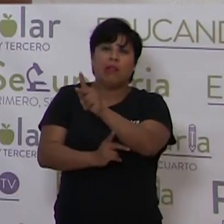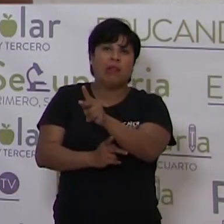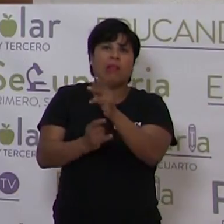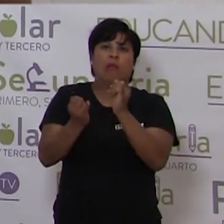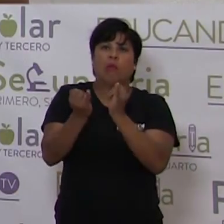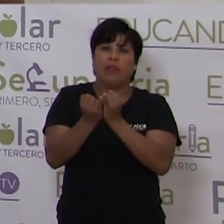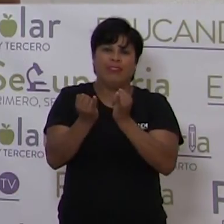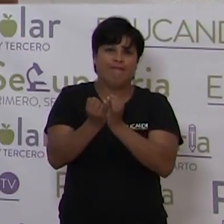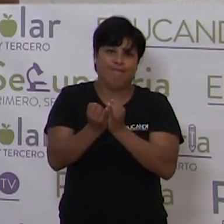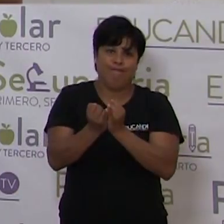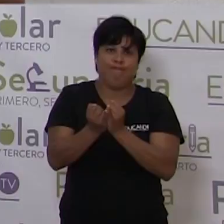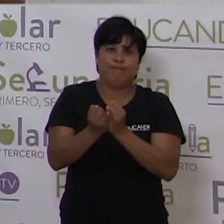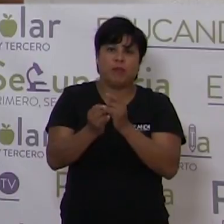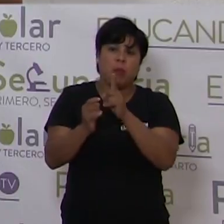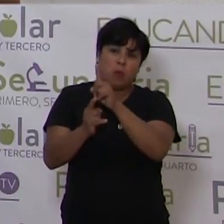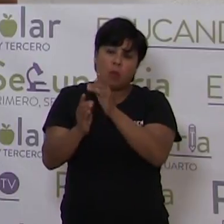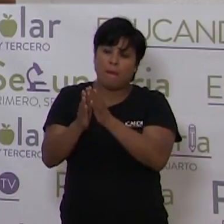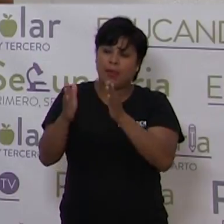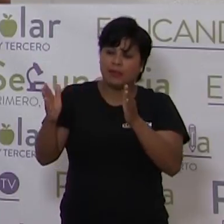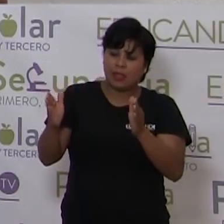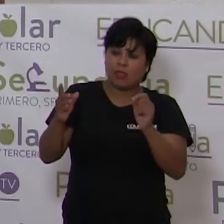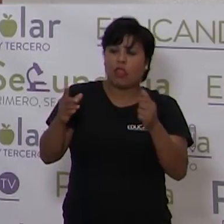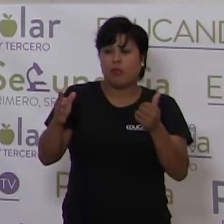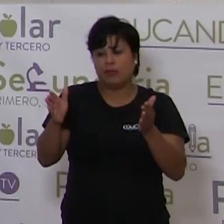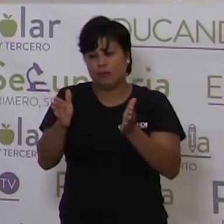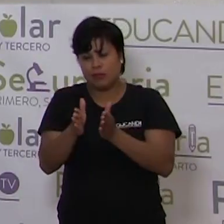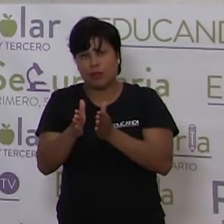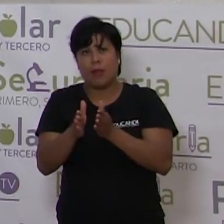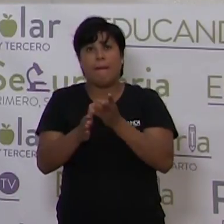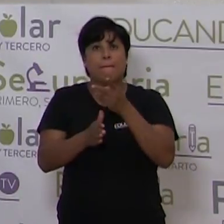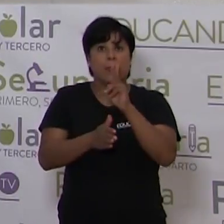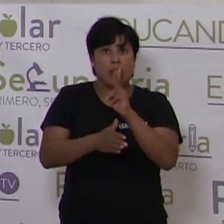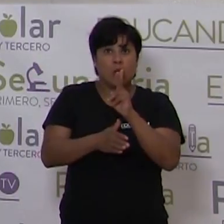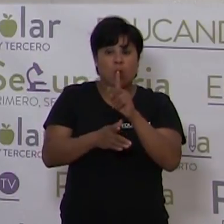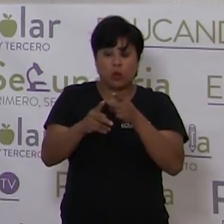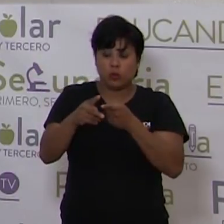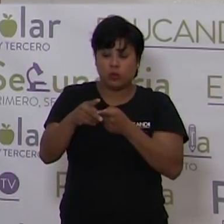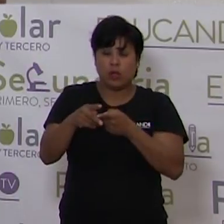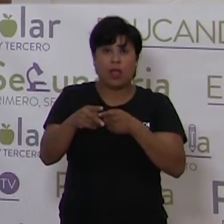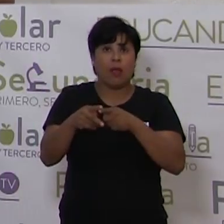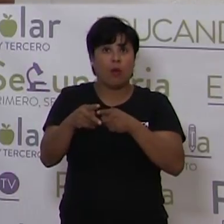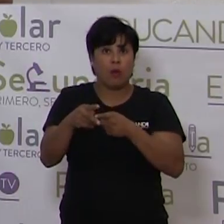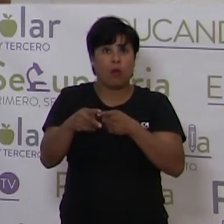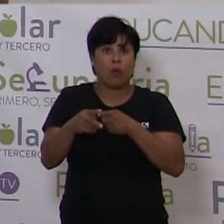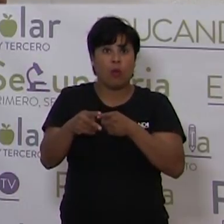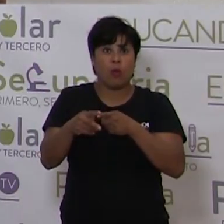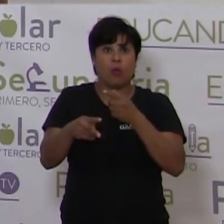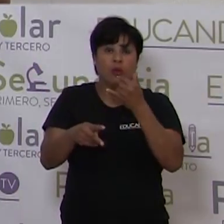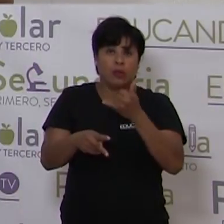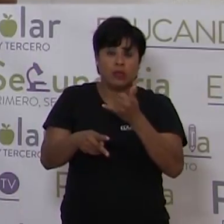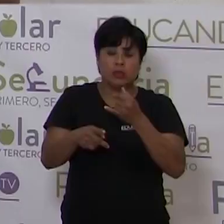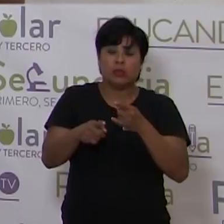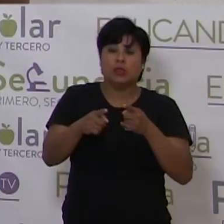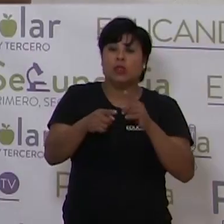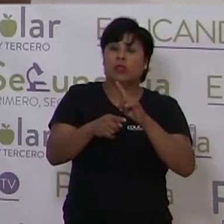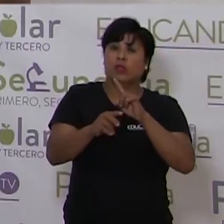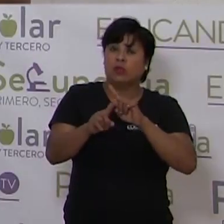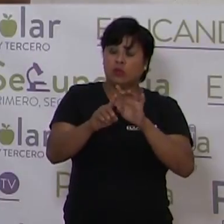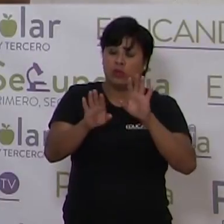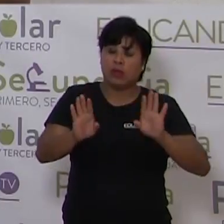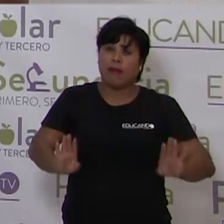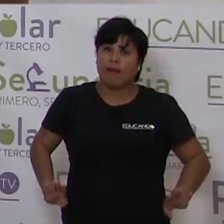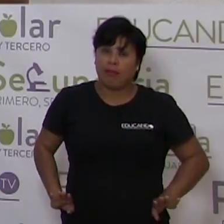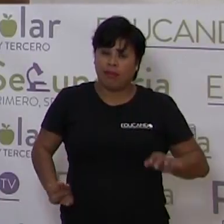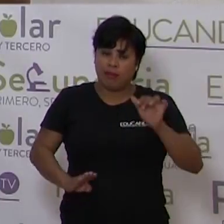idénticos, ¿sí? Uno más grande y uno más pequeño, pero su ángulo y sus proporciones